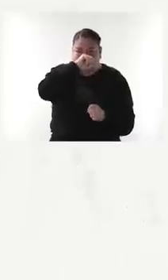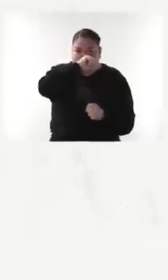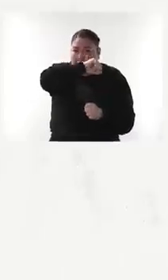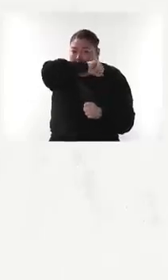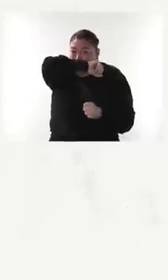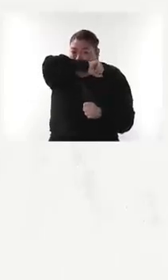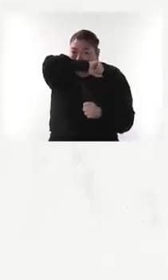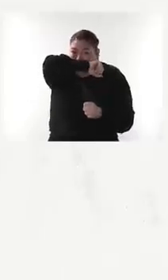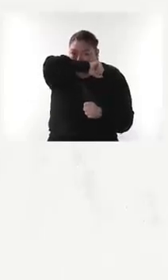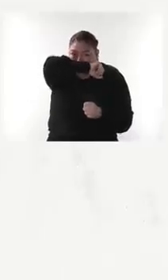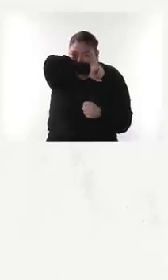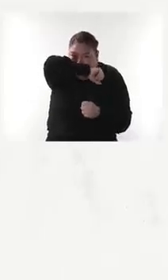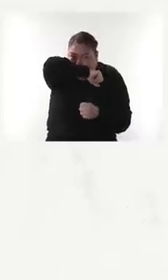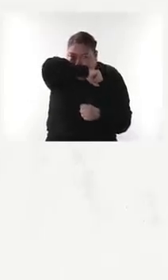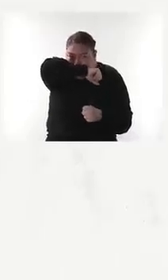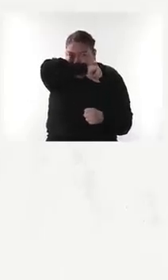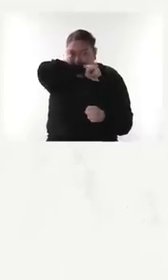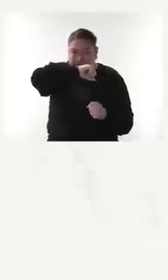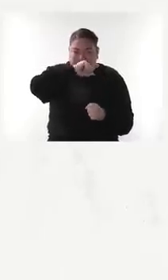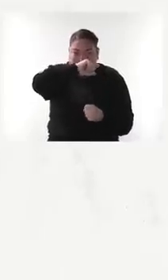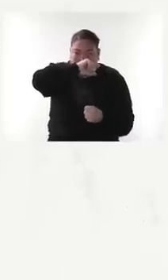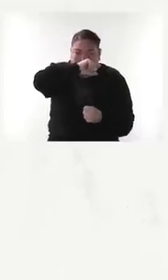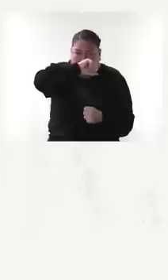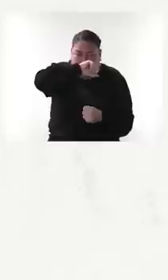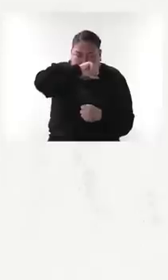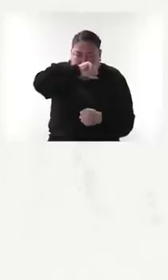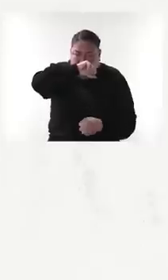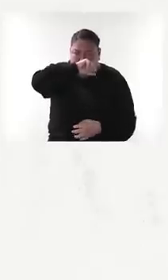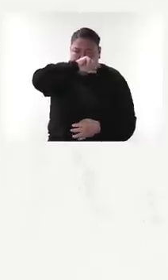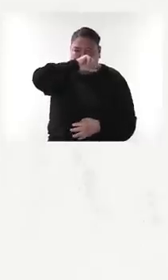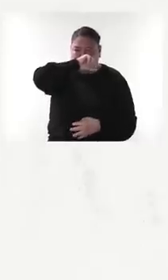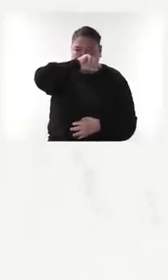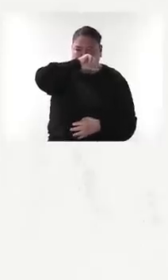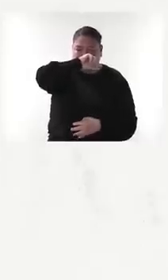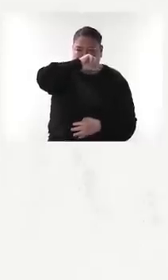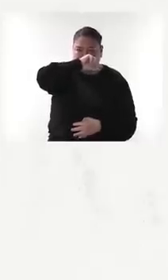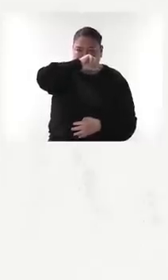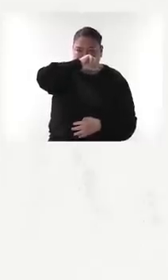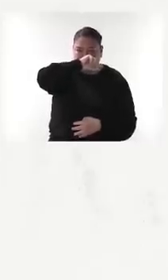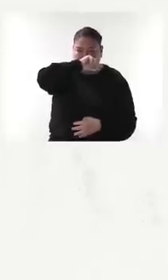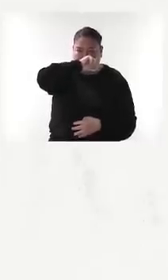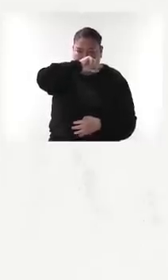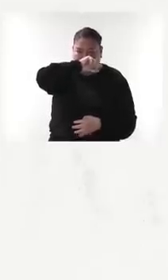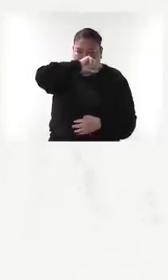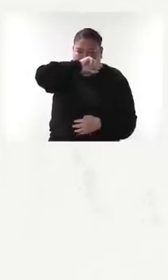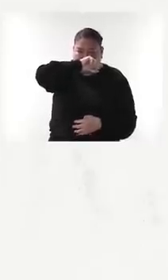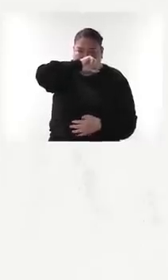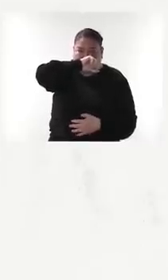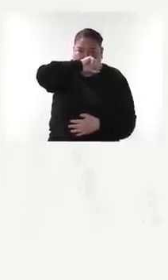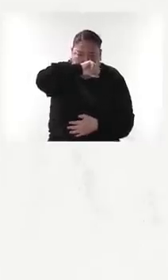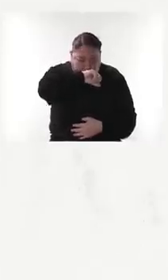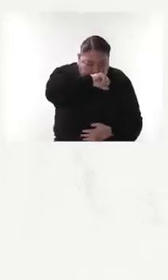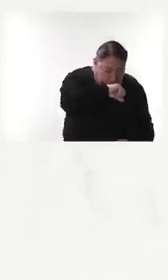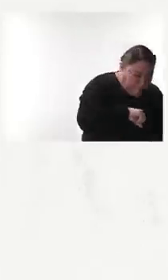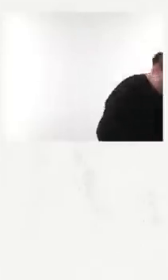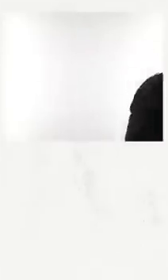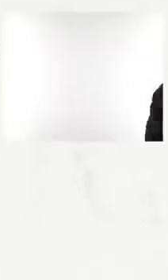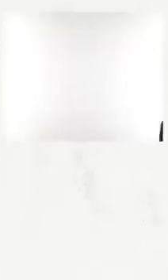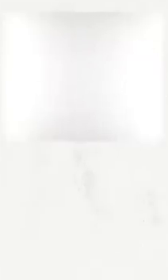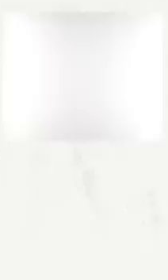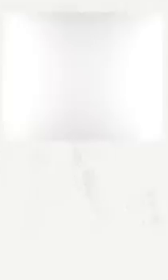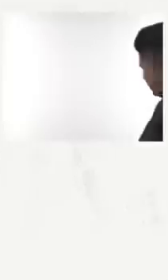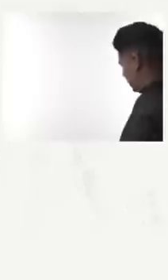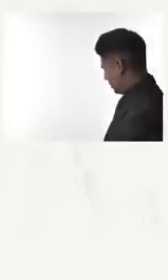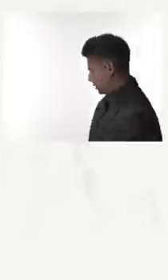transparentar la titularidad de los equipos, donde se habla de un límite de transacciones o transferencias entre equipos